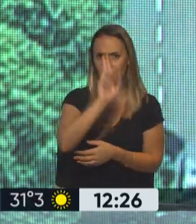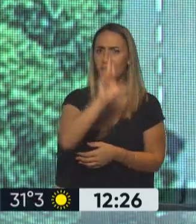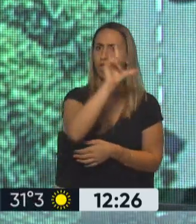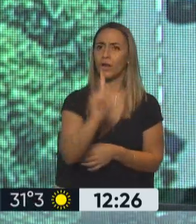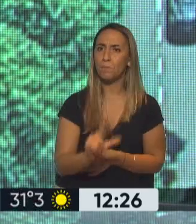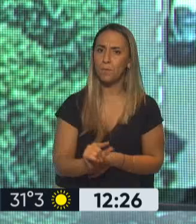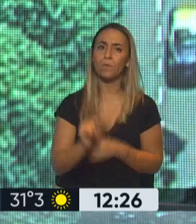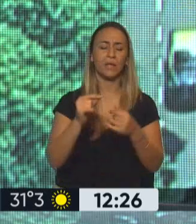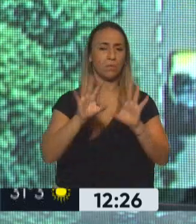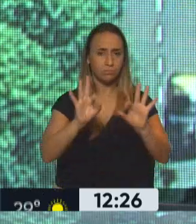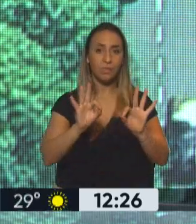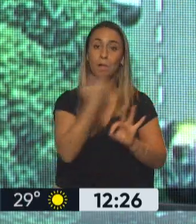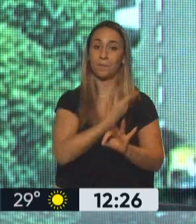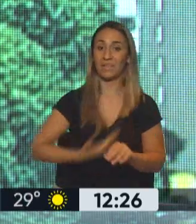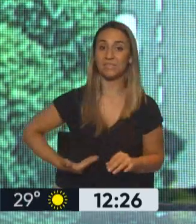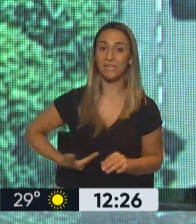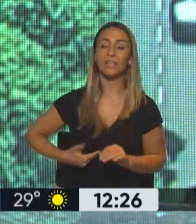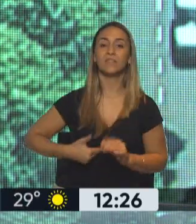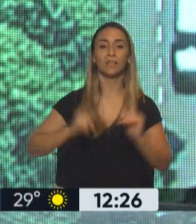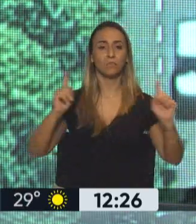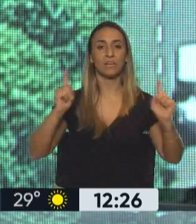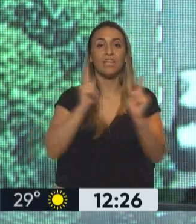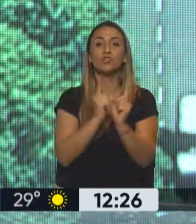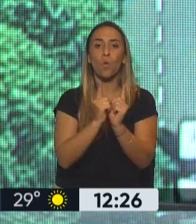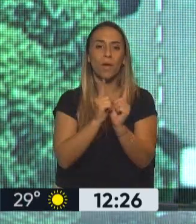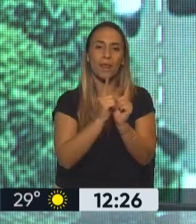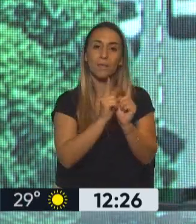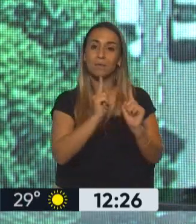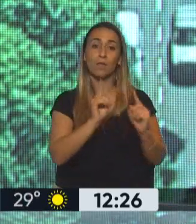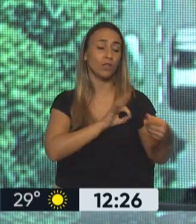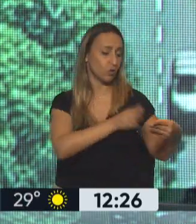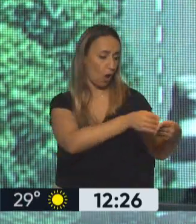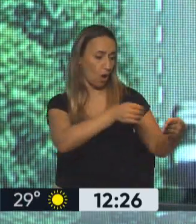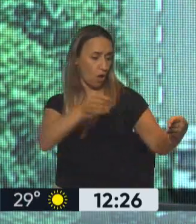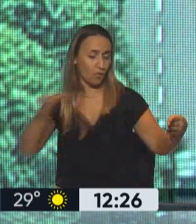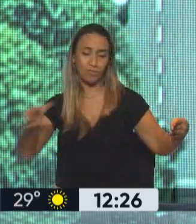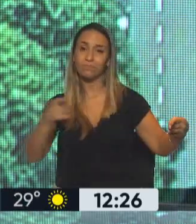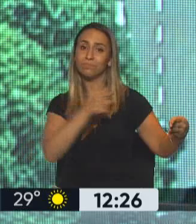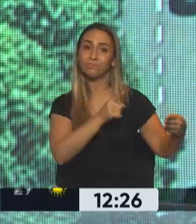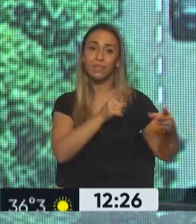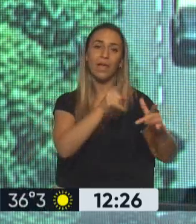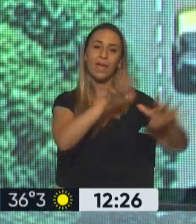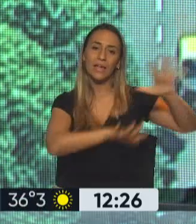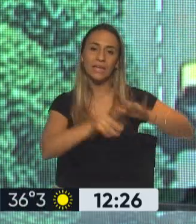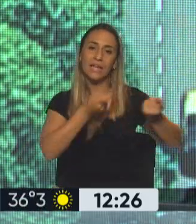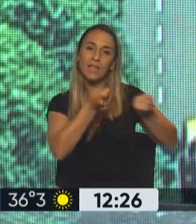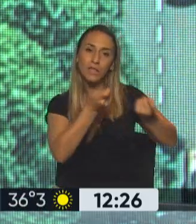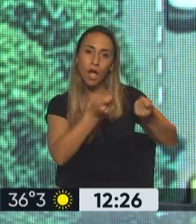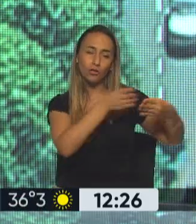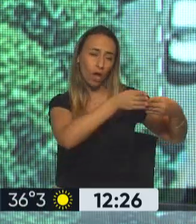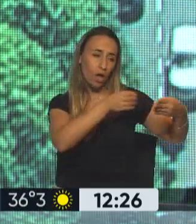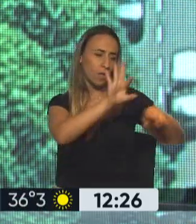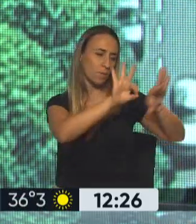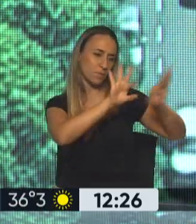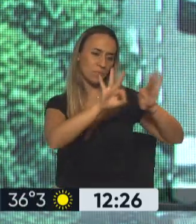hizo un buen resumen de lo que él considera que son los aspectos positivos de su gestión. Nota al pie, podríamos decir,